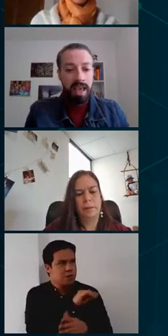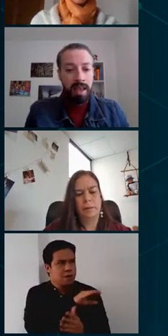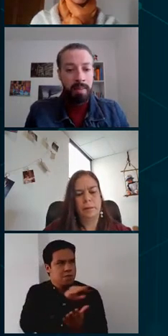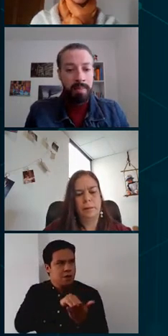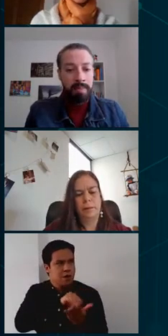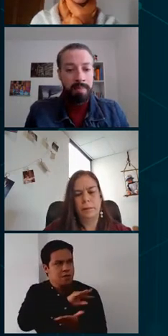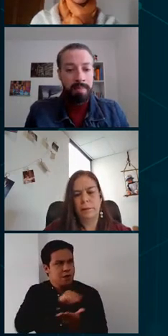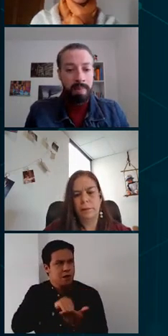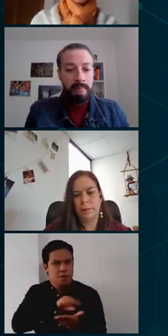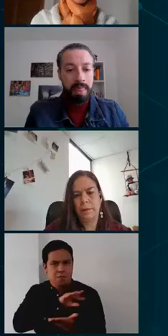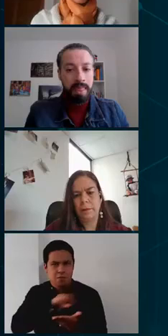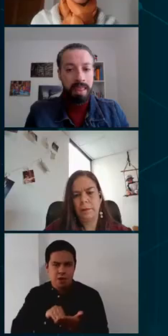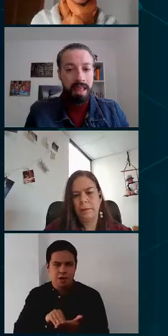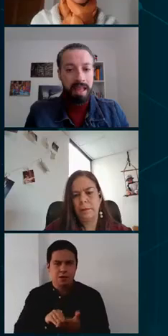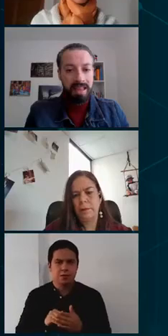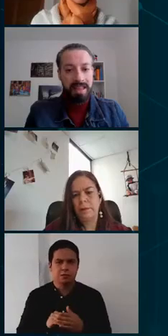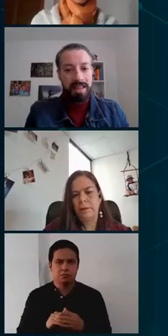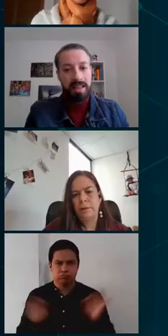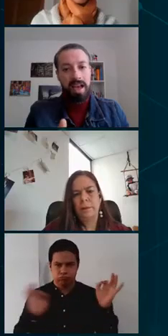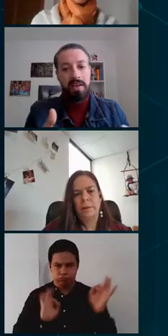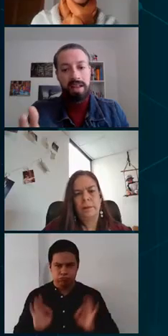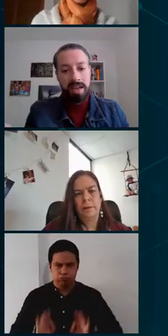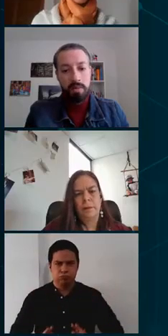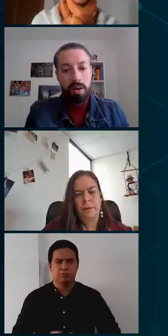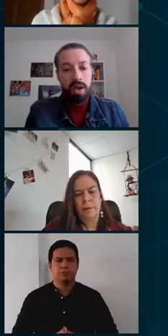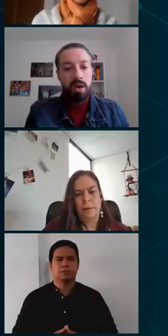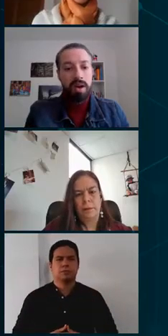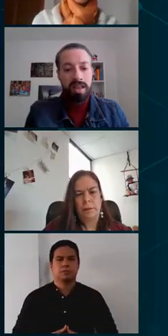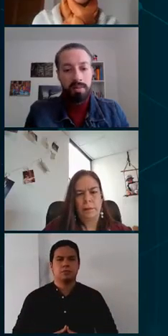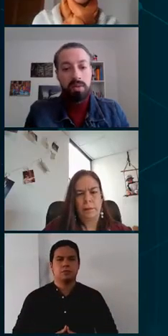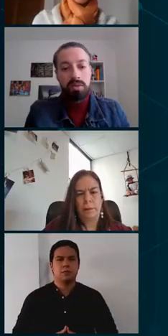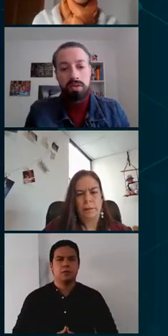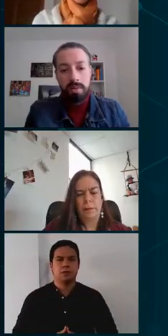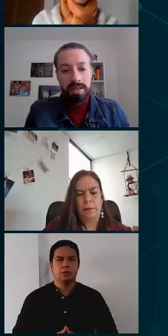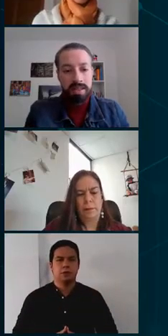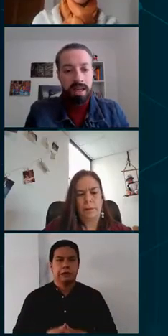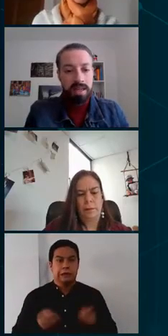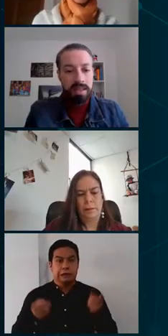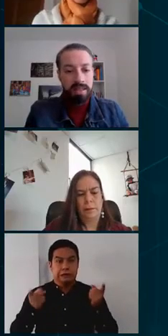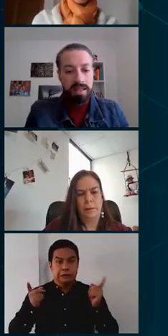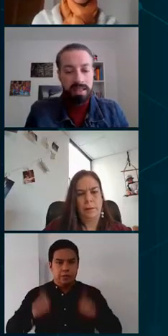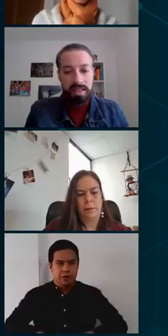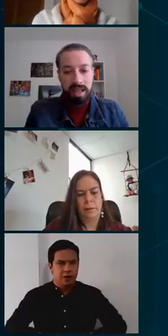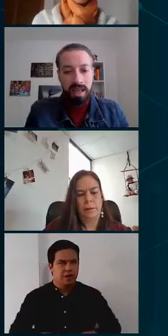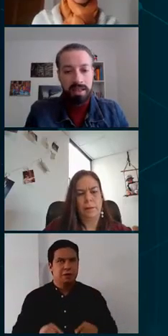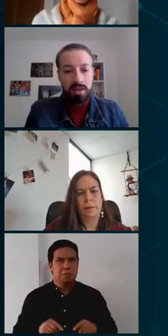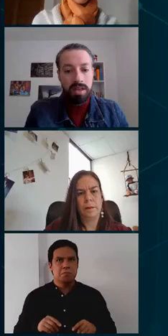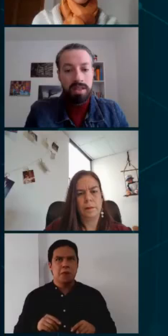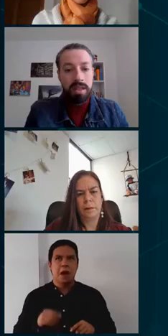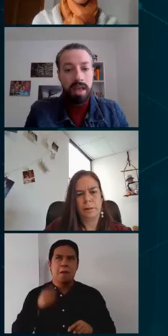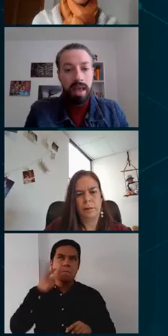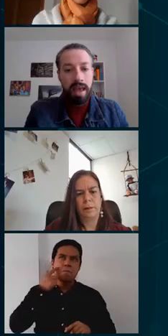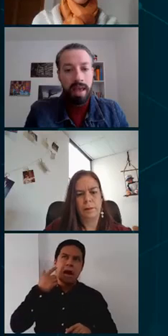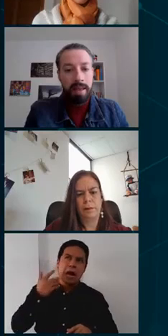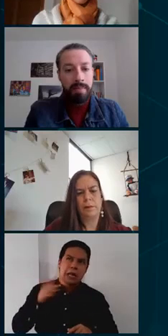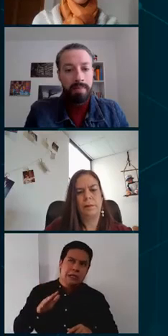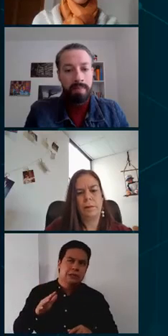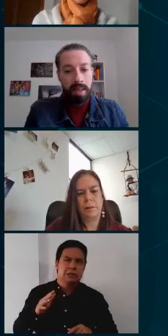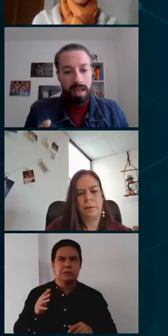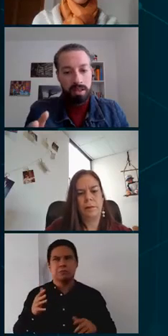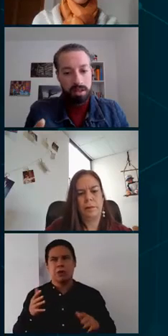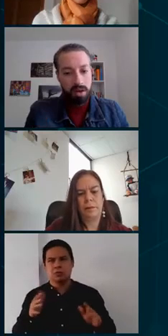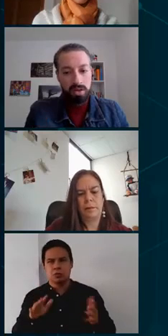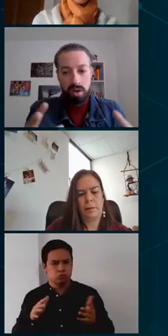y tangibilizar un poco y concretar mucho más esas necesidades. Entonces,